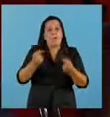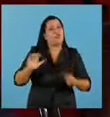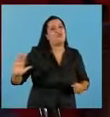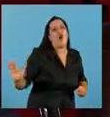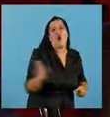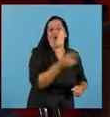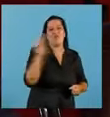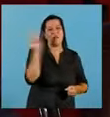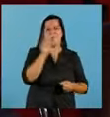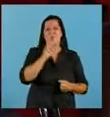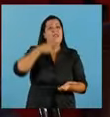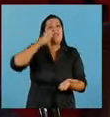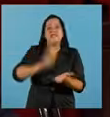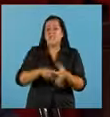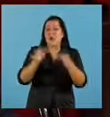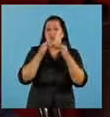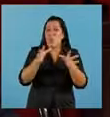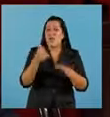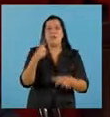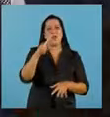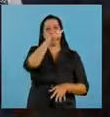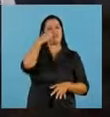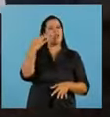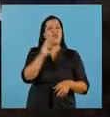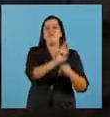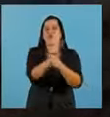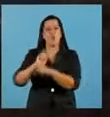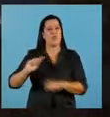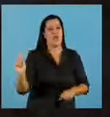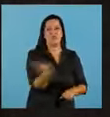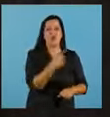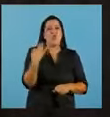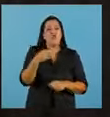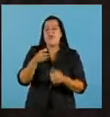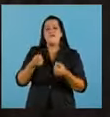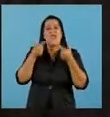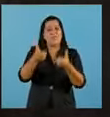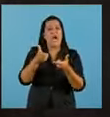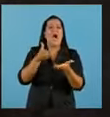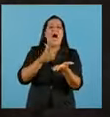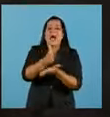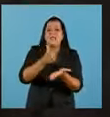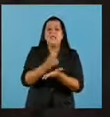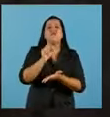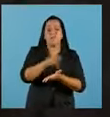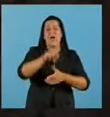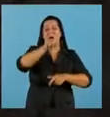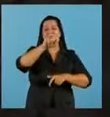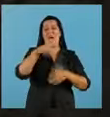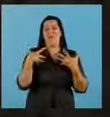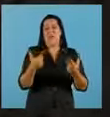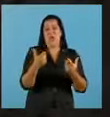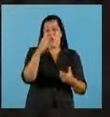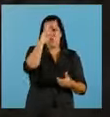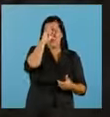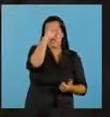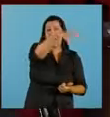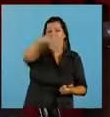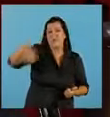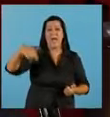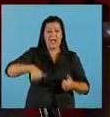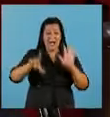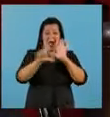mujeres para que esos procesos se desarrollen accediendo plenamente al sistema de salud. La legislación